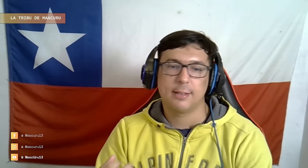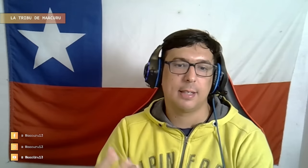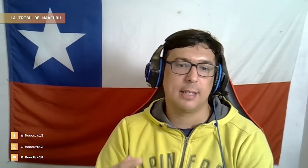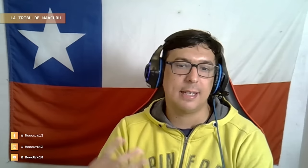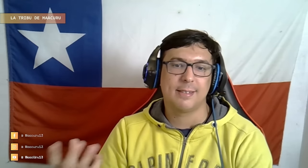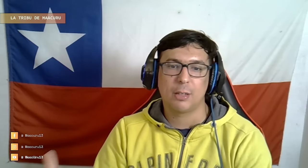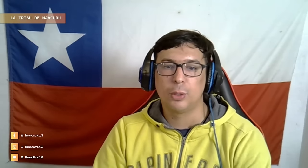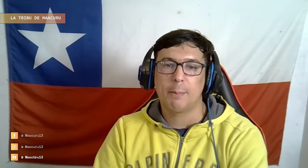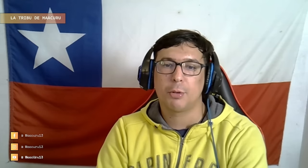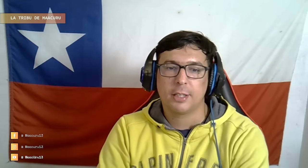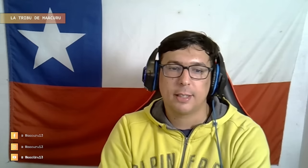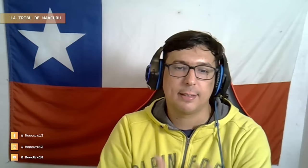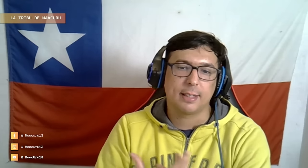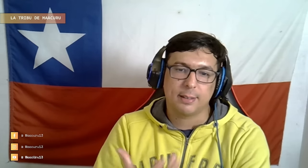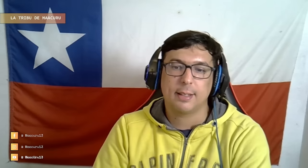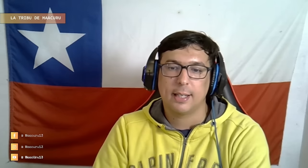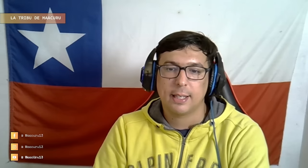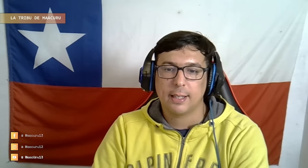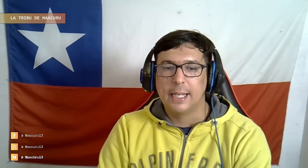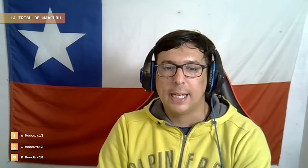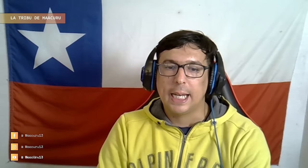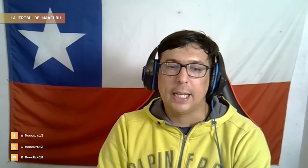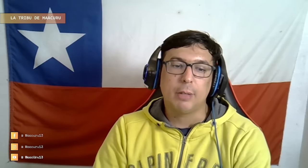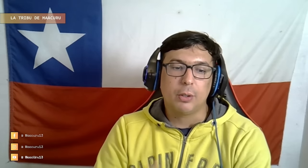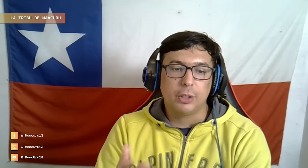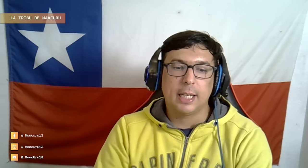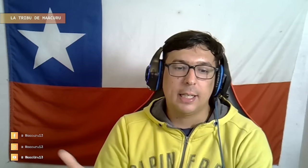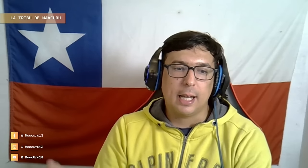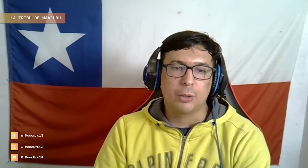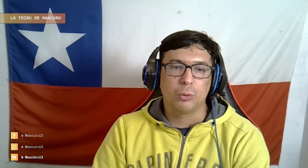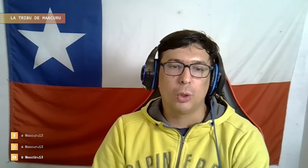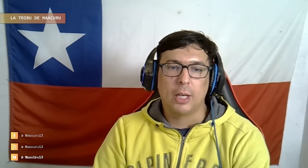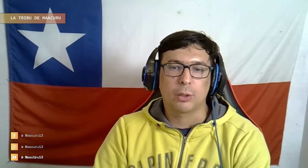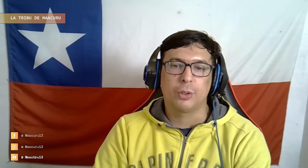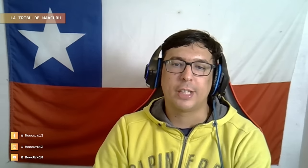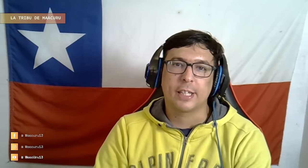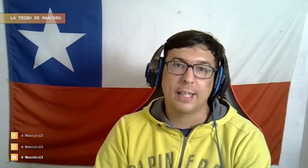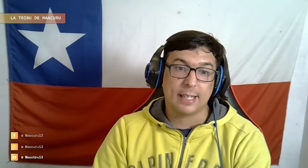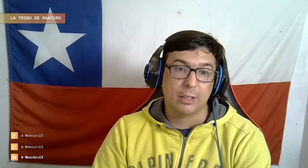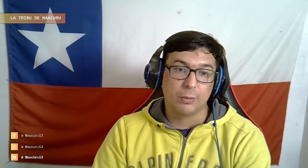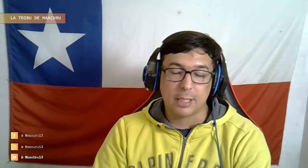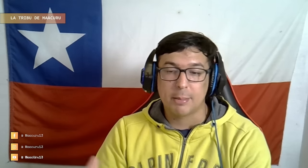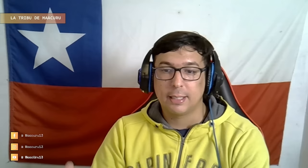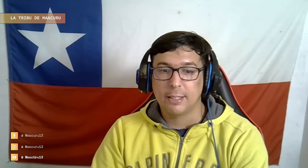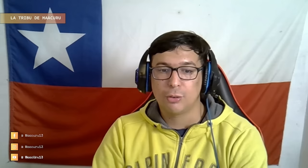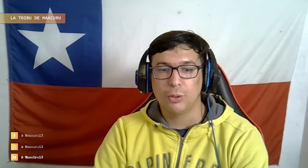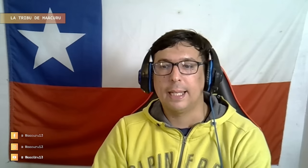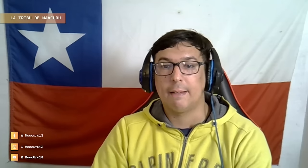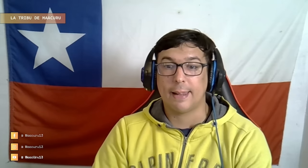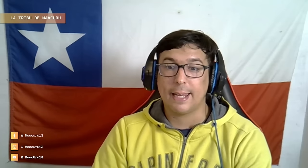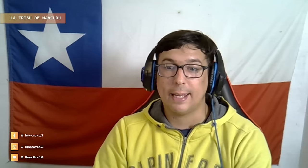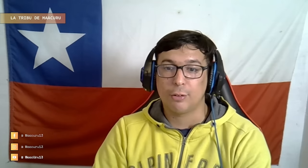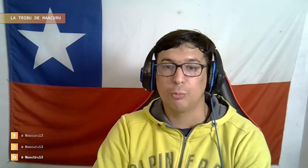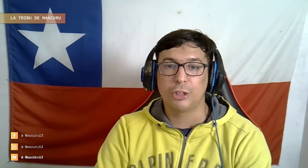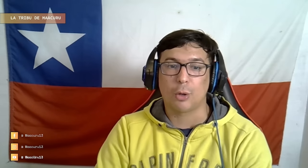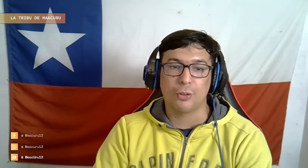se sienten inseguras por tantas cicatrices que le quedan, y bueno, y él ayudó a contrarrestar justamente eso. La